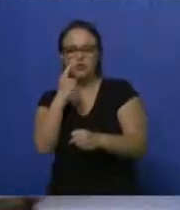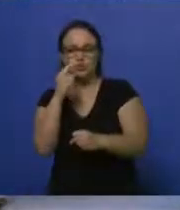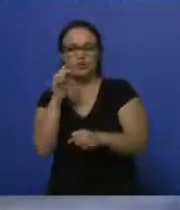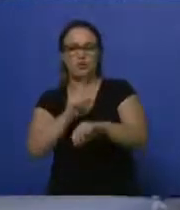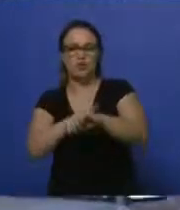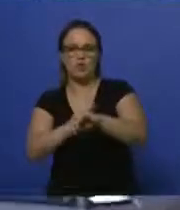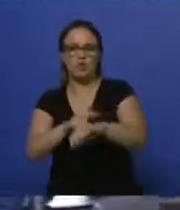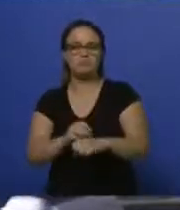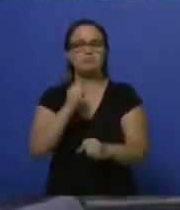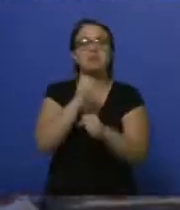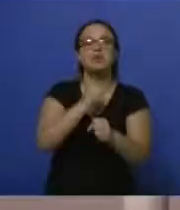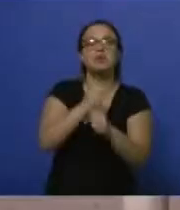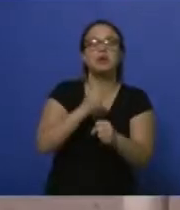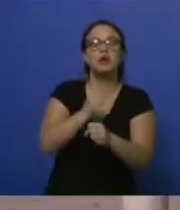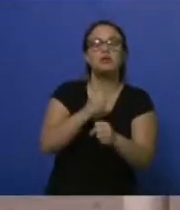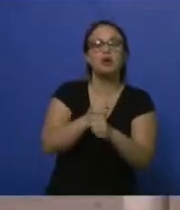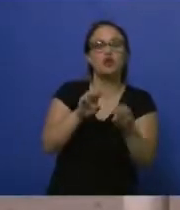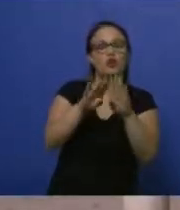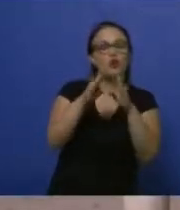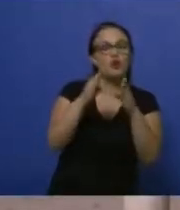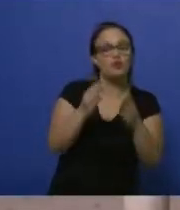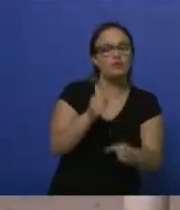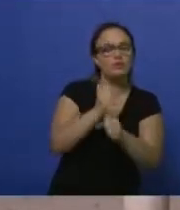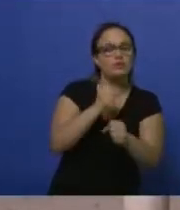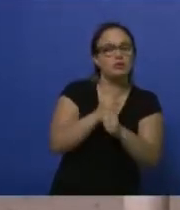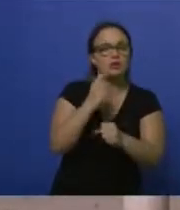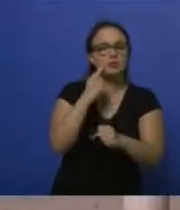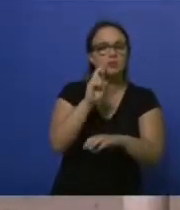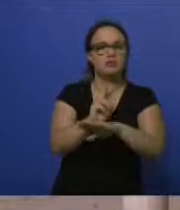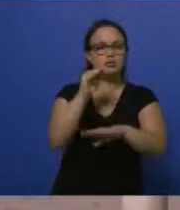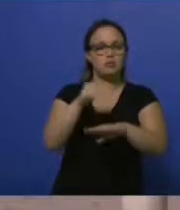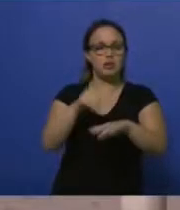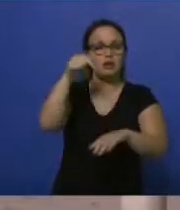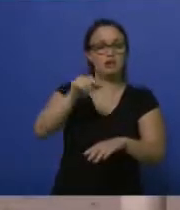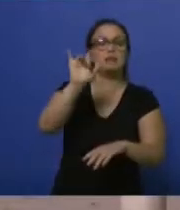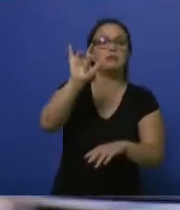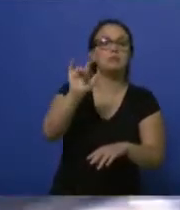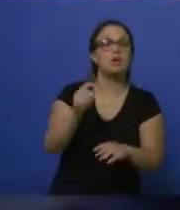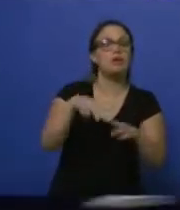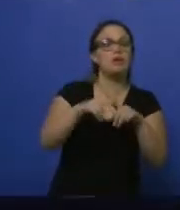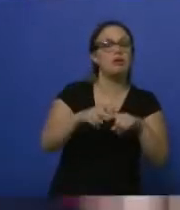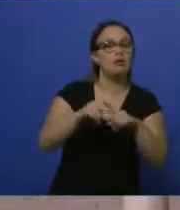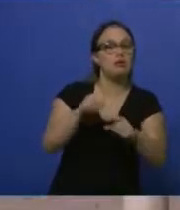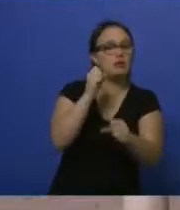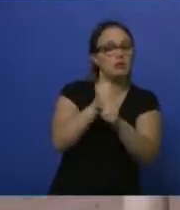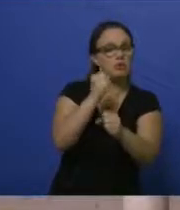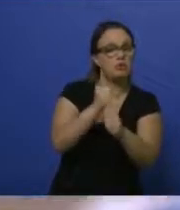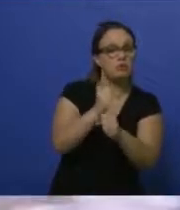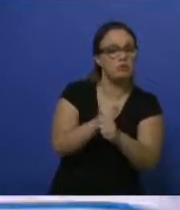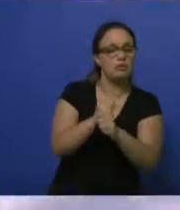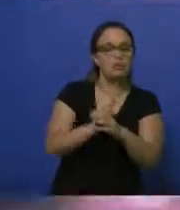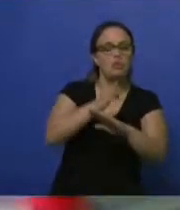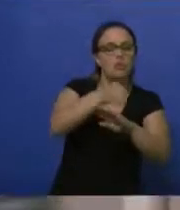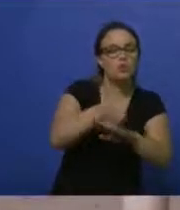Oficios. La Oficina de Empleo de la Municipalidad de Villa María continúa este miércoles con los talleres de formación en oficios, introducción al